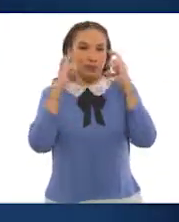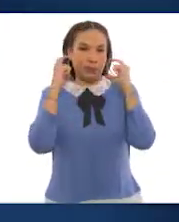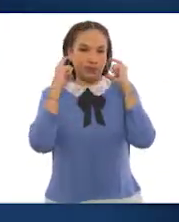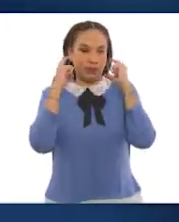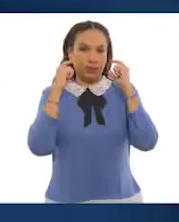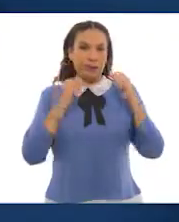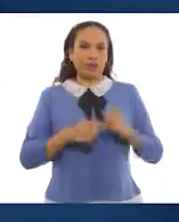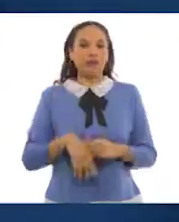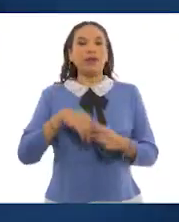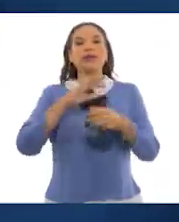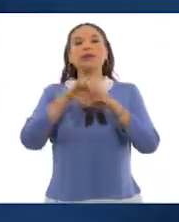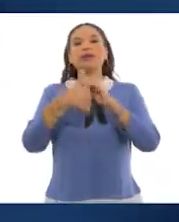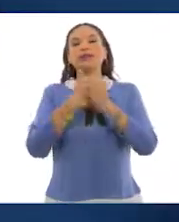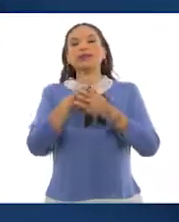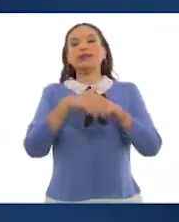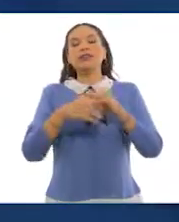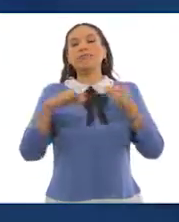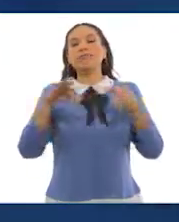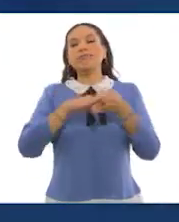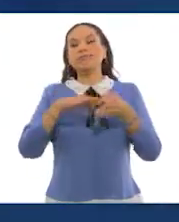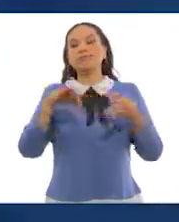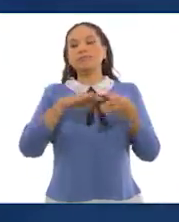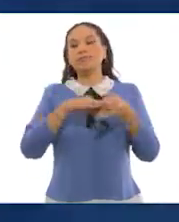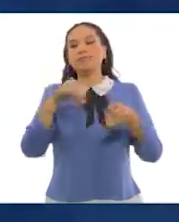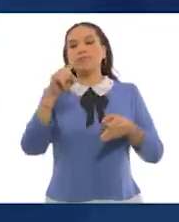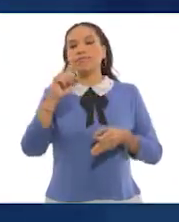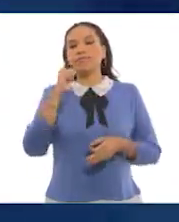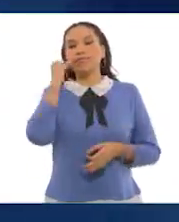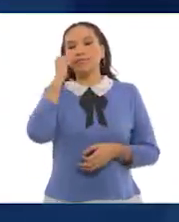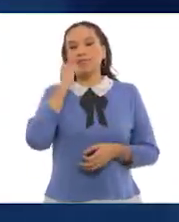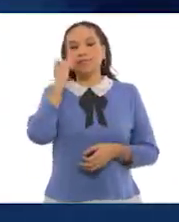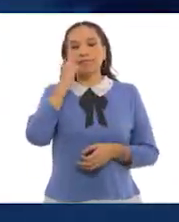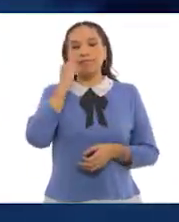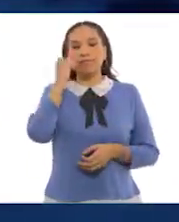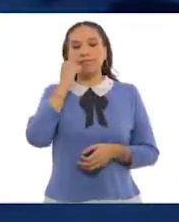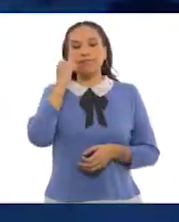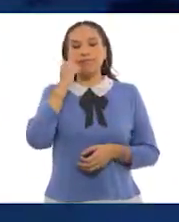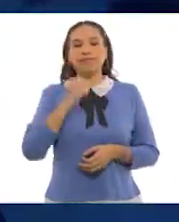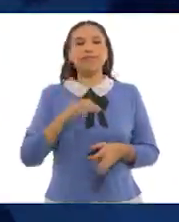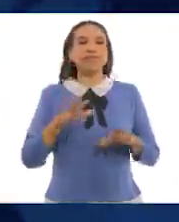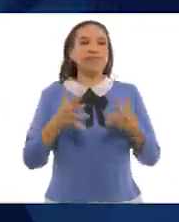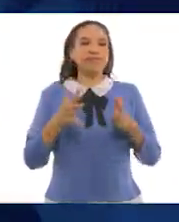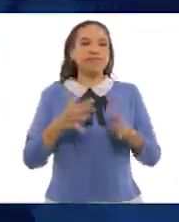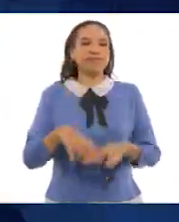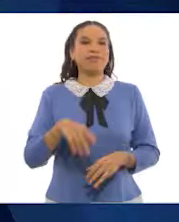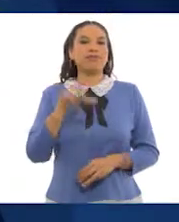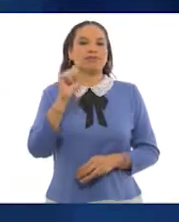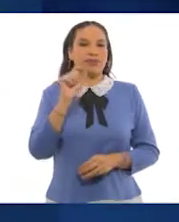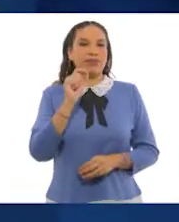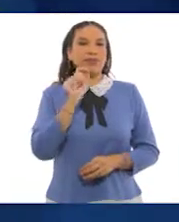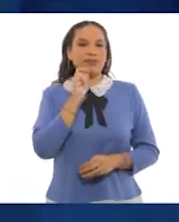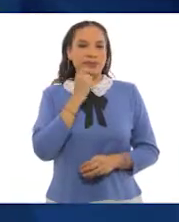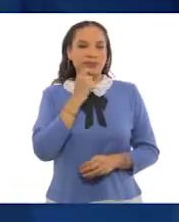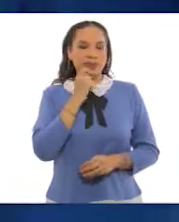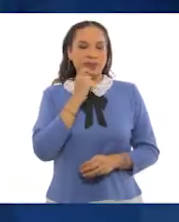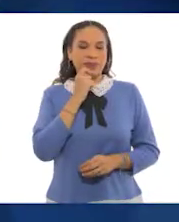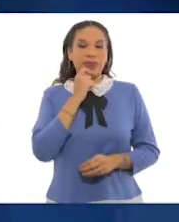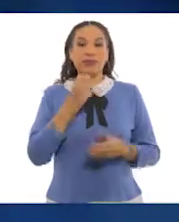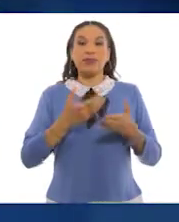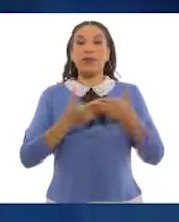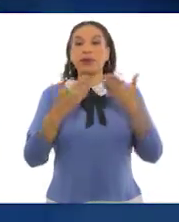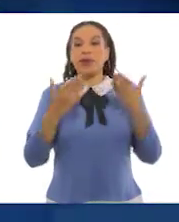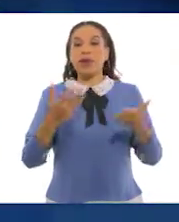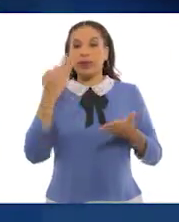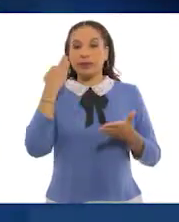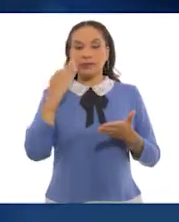cubrebocas. Lava tus manos frecuentemente con agua y con jabón, por lo menos durante 20 segundos. Ahora